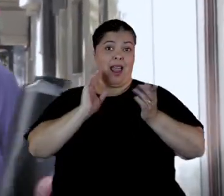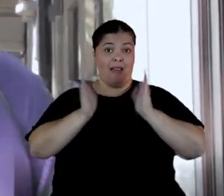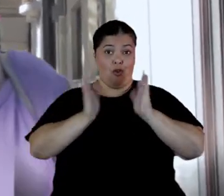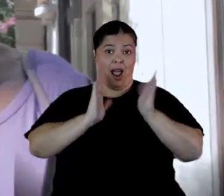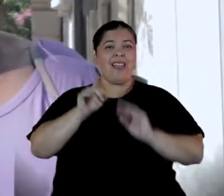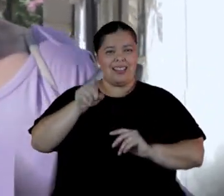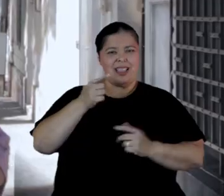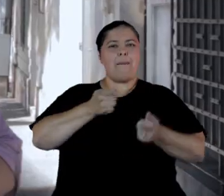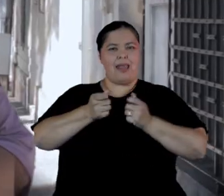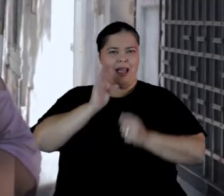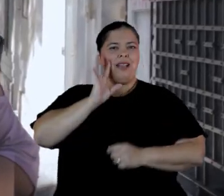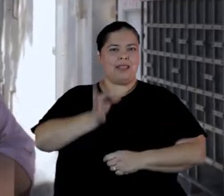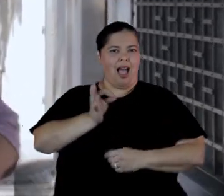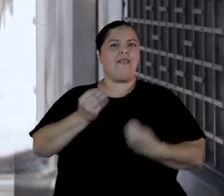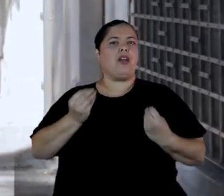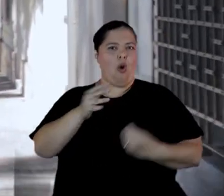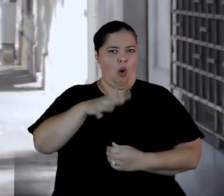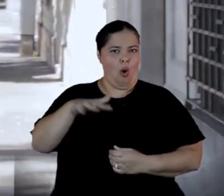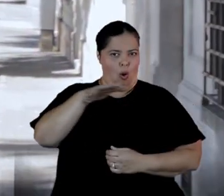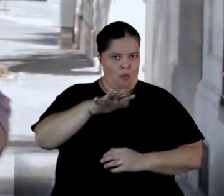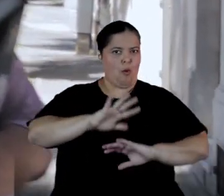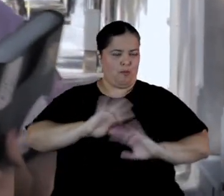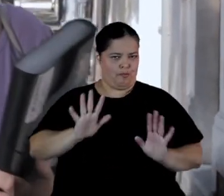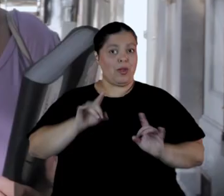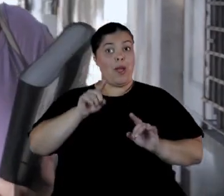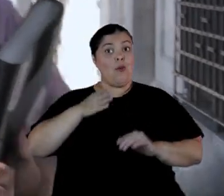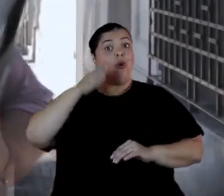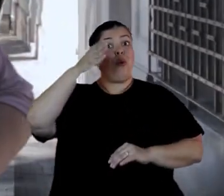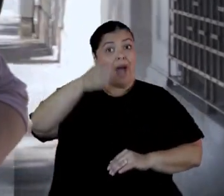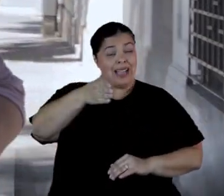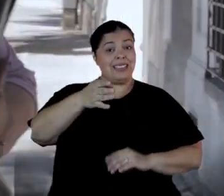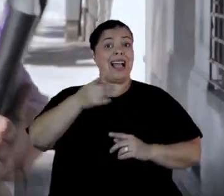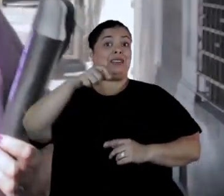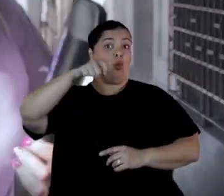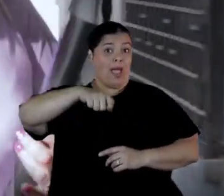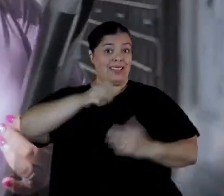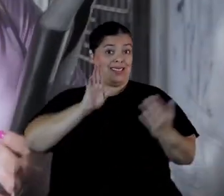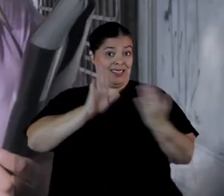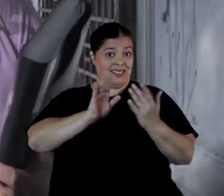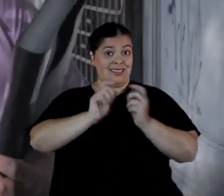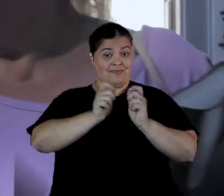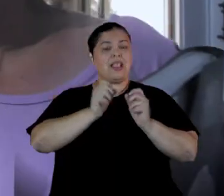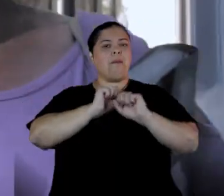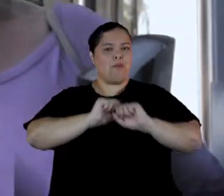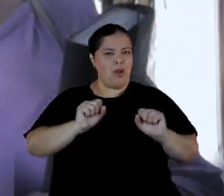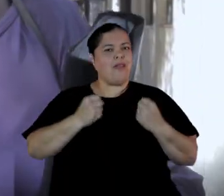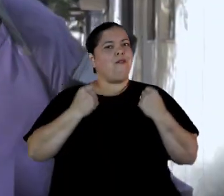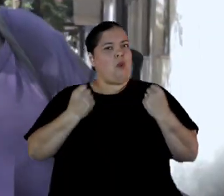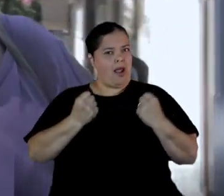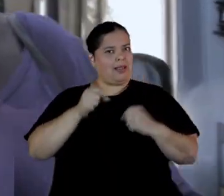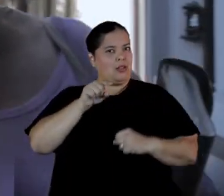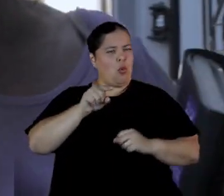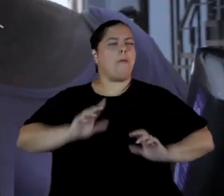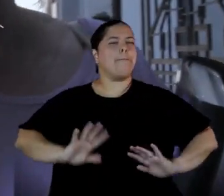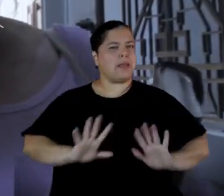estas situaciones? Bueno, cosa de que vos, cuando vayas y te presentes en la audiencia, puedas estar más fuerte. Vos tenés todo